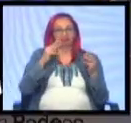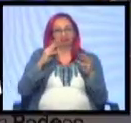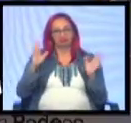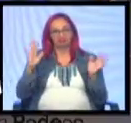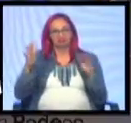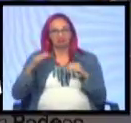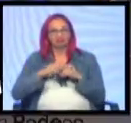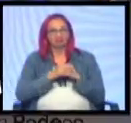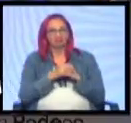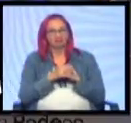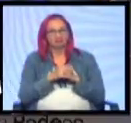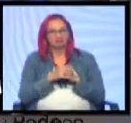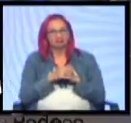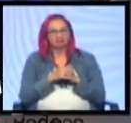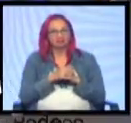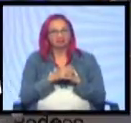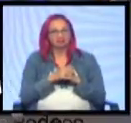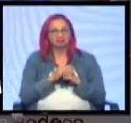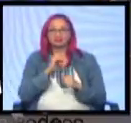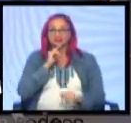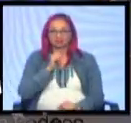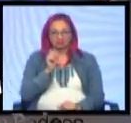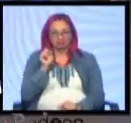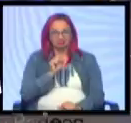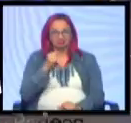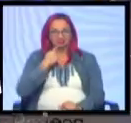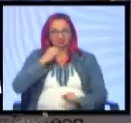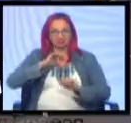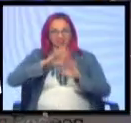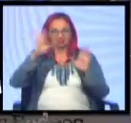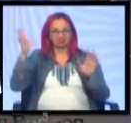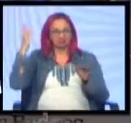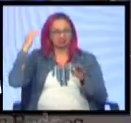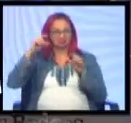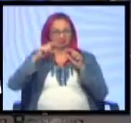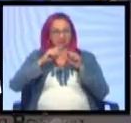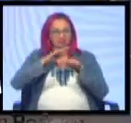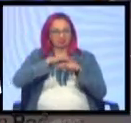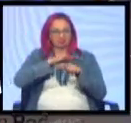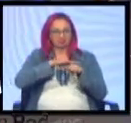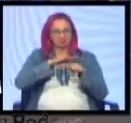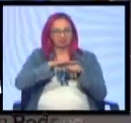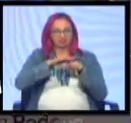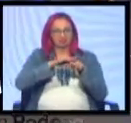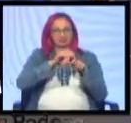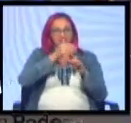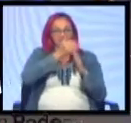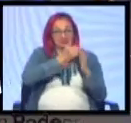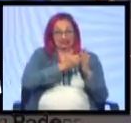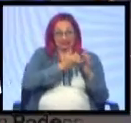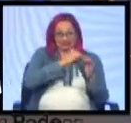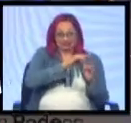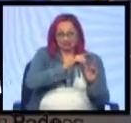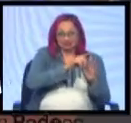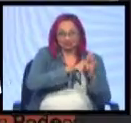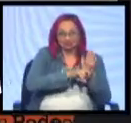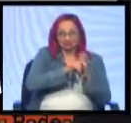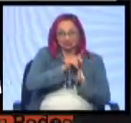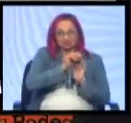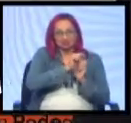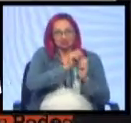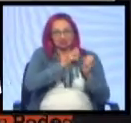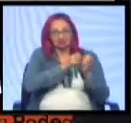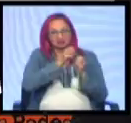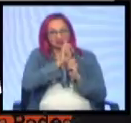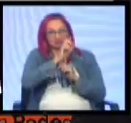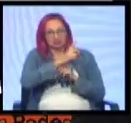ver, doña Marcela, a ver. No, efectivamente, como lo aclarábamos, las rifas se permiten en el tanto y cuanto sean desarrolladas por